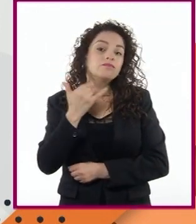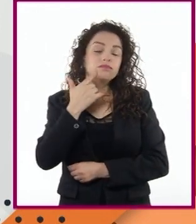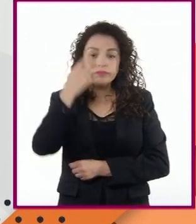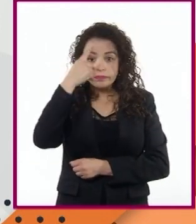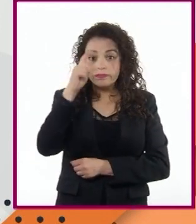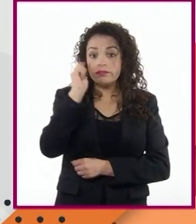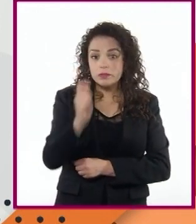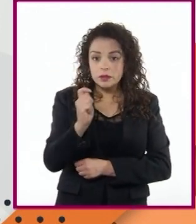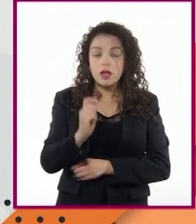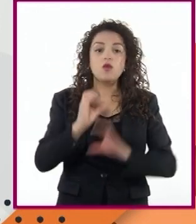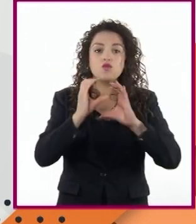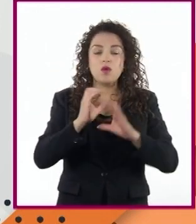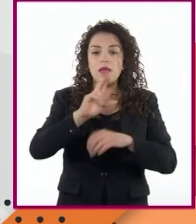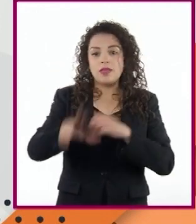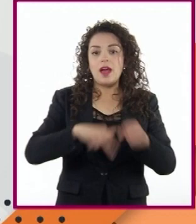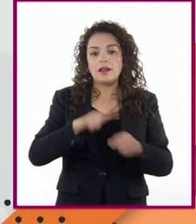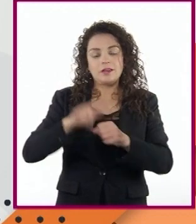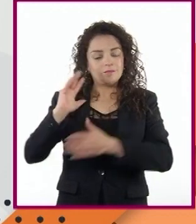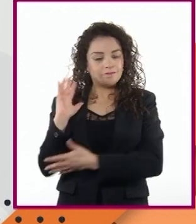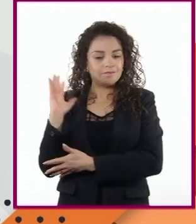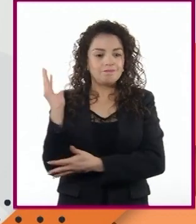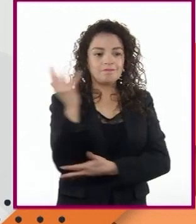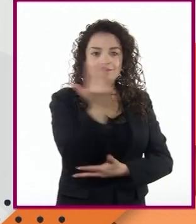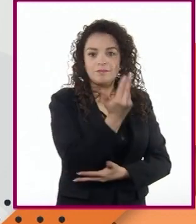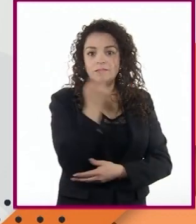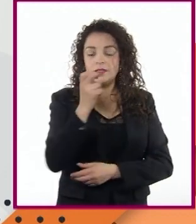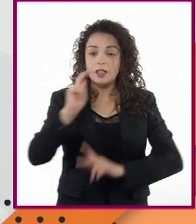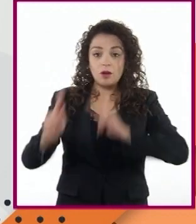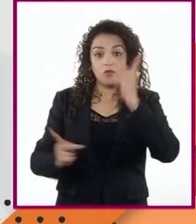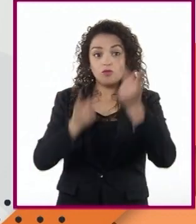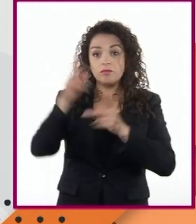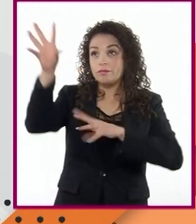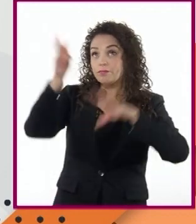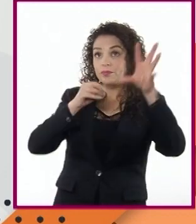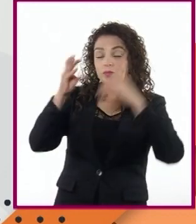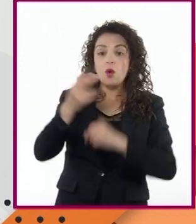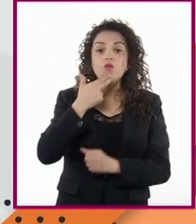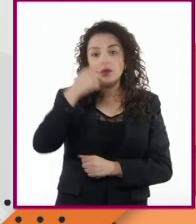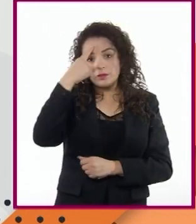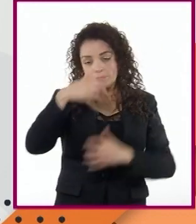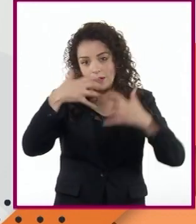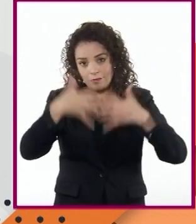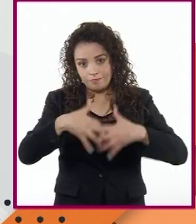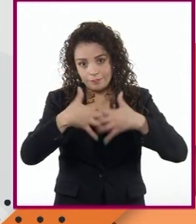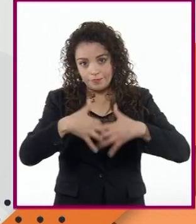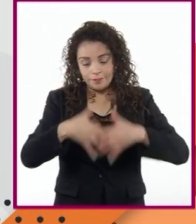ambiente, pues requiere del cuidado de los árboles cuyos frutos utilizan.